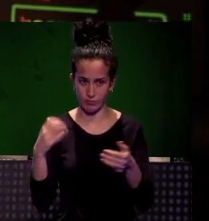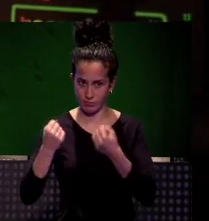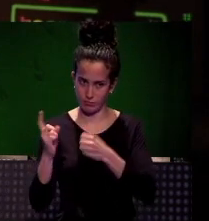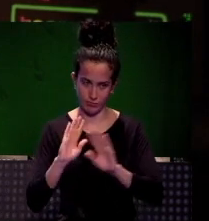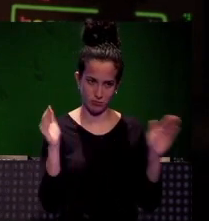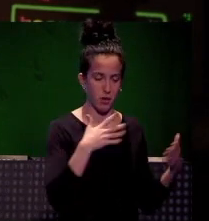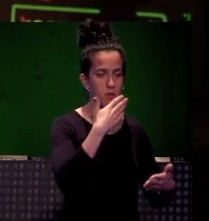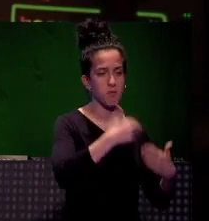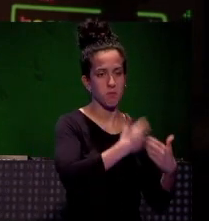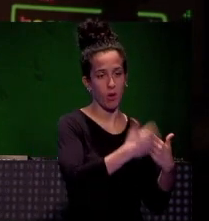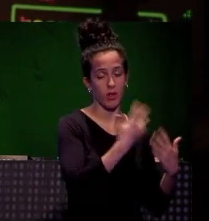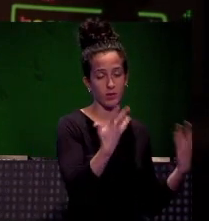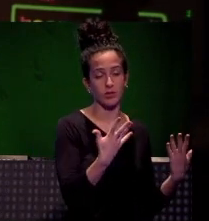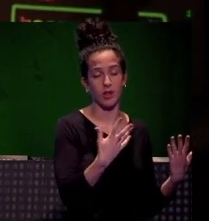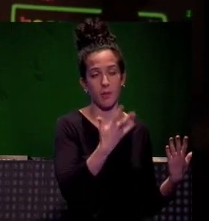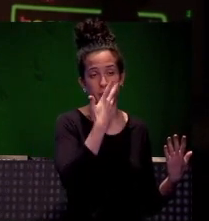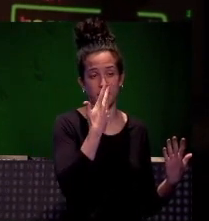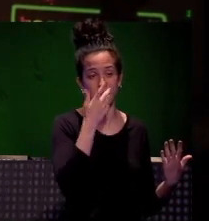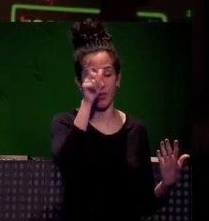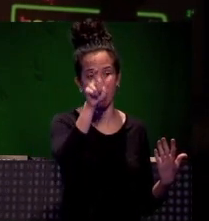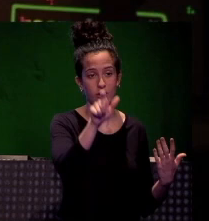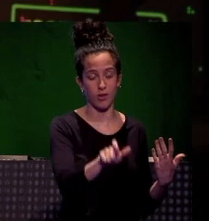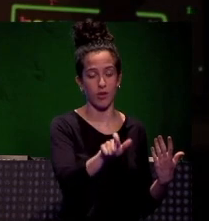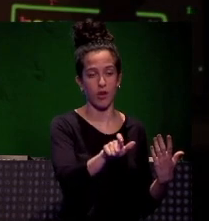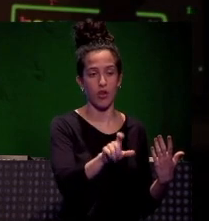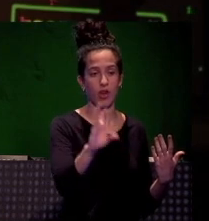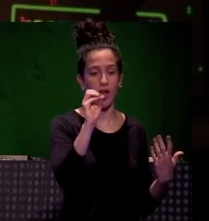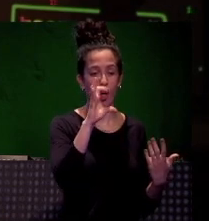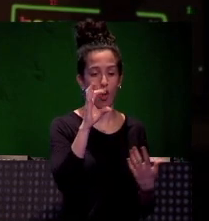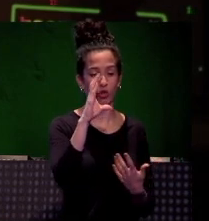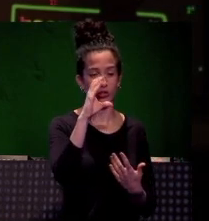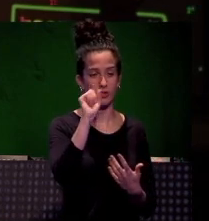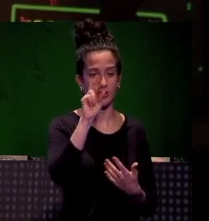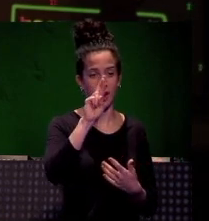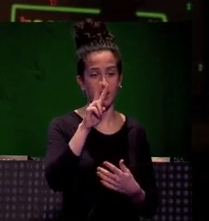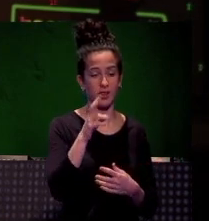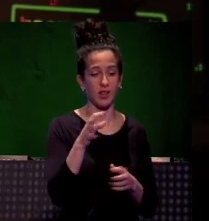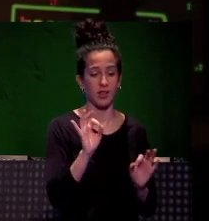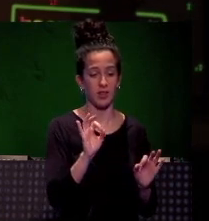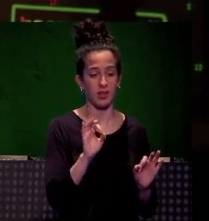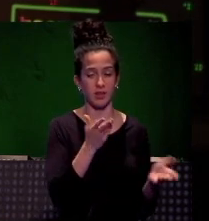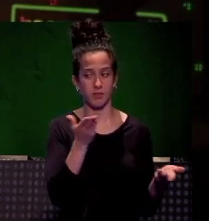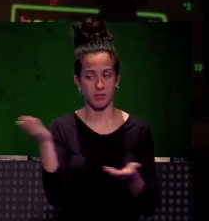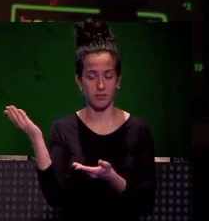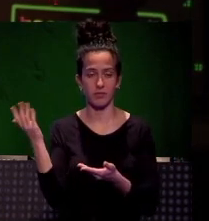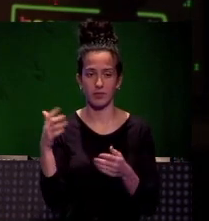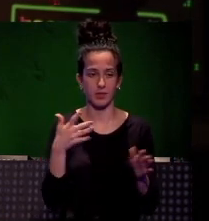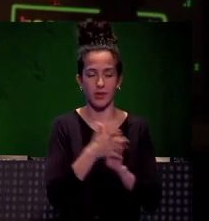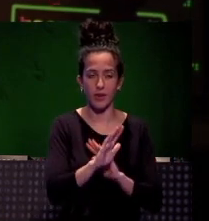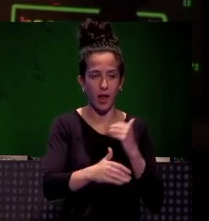óscar de la renta y decir que realmente lo grande de la moda es que siempre sabe mirar hacia adelante y en el tema de la tecnología